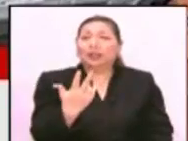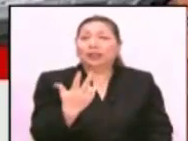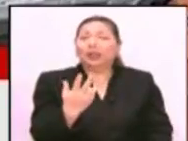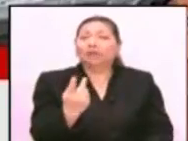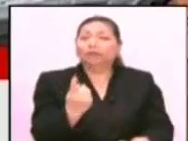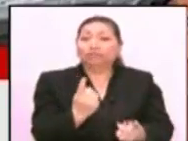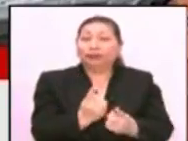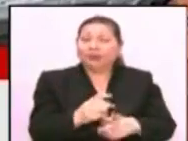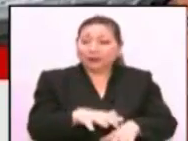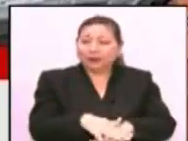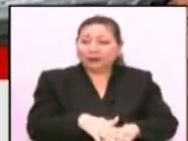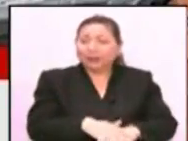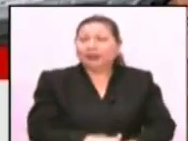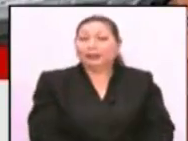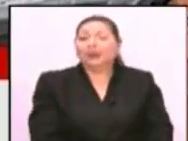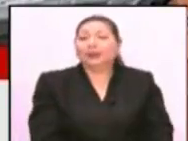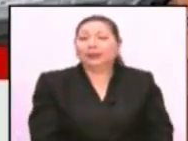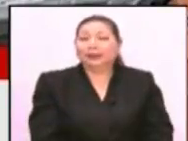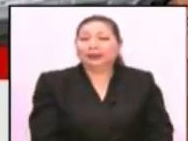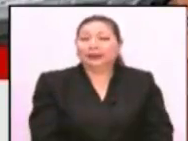que se encuentran procesados,